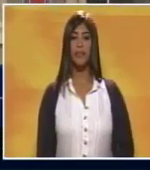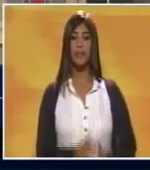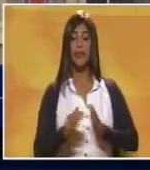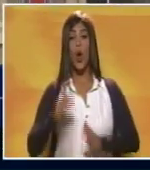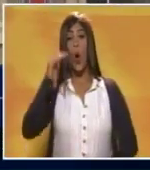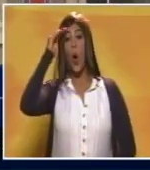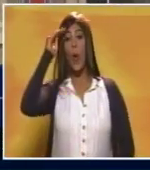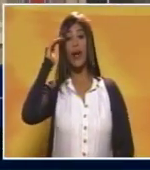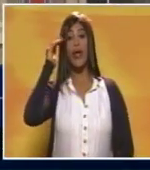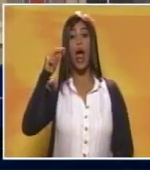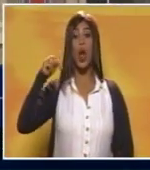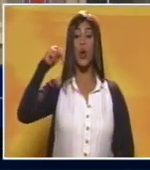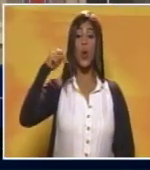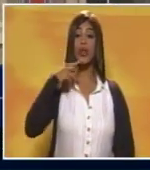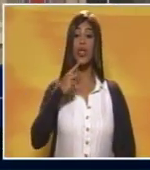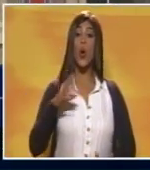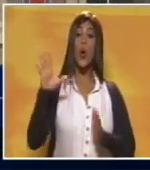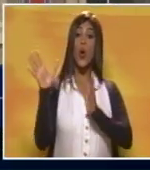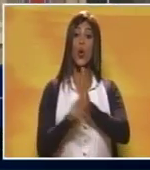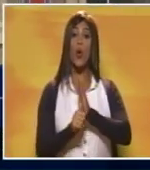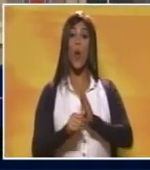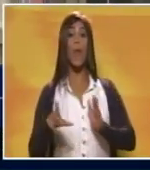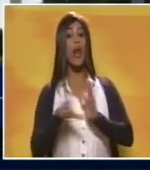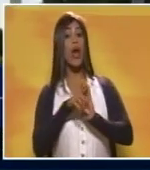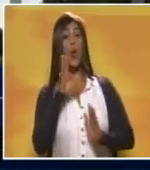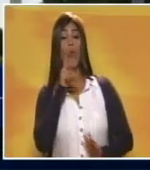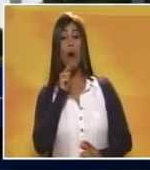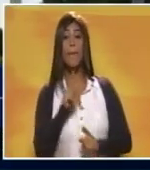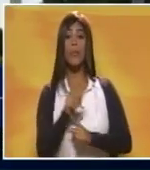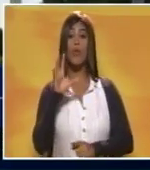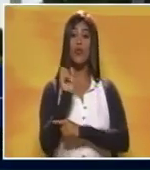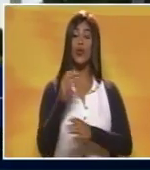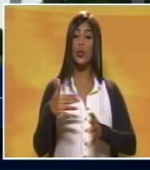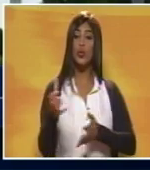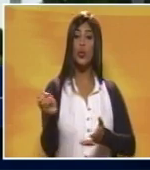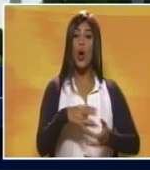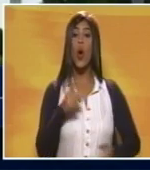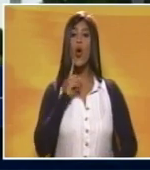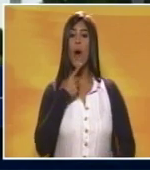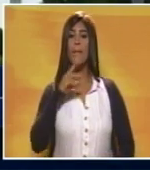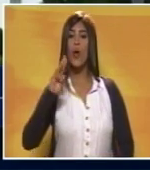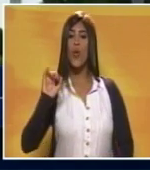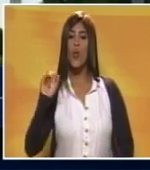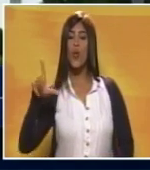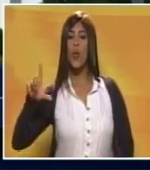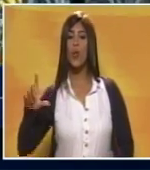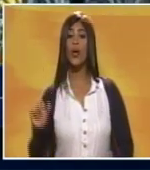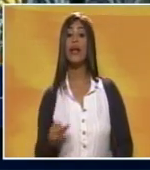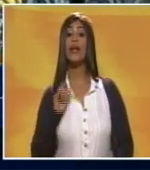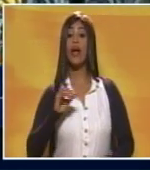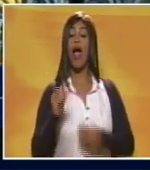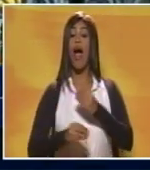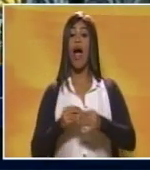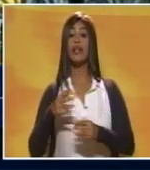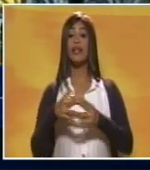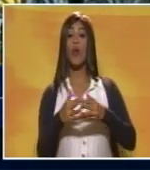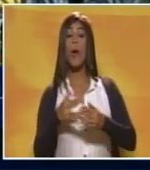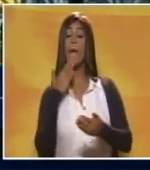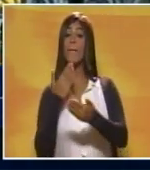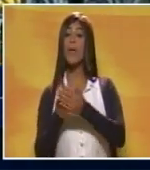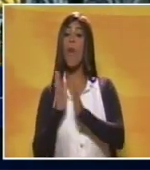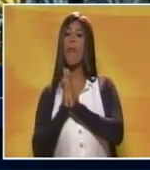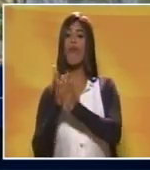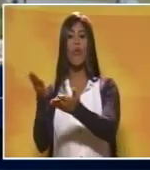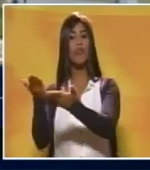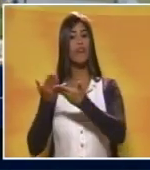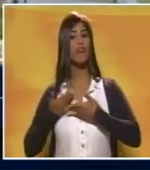Corea del Norte tildó de robo ilegal la incautación del carguero Wiz Honetz realizada por Estados Unidos y exigió su